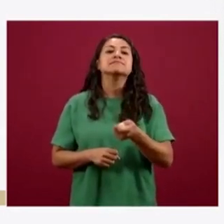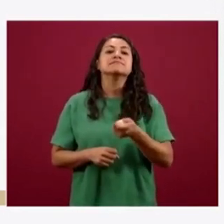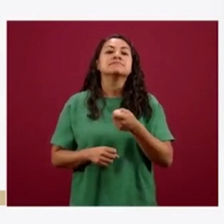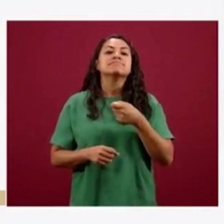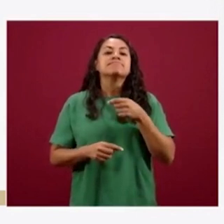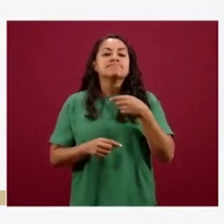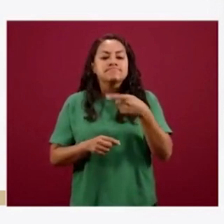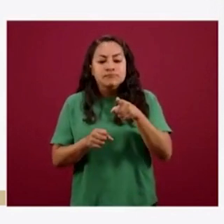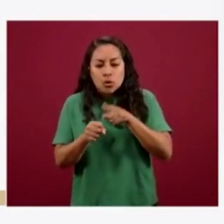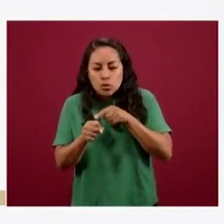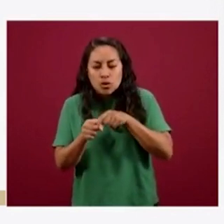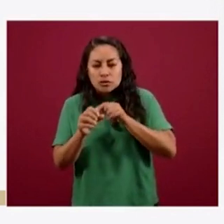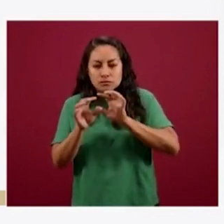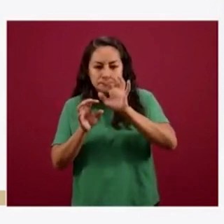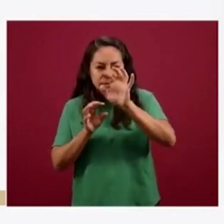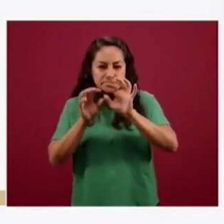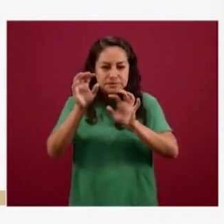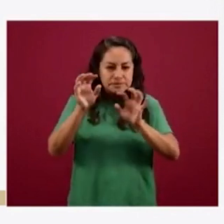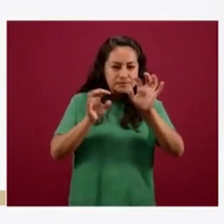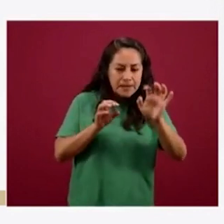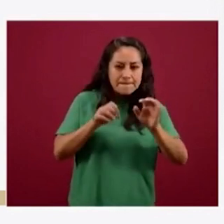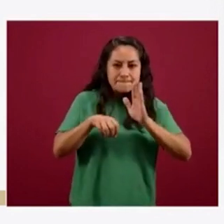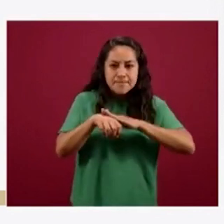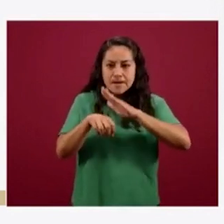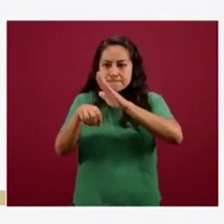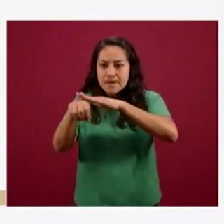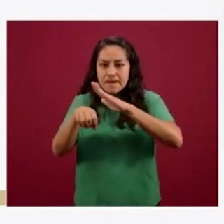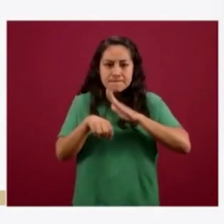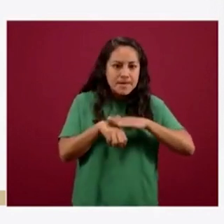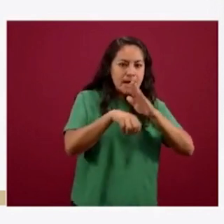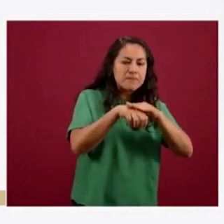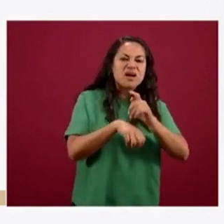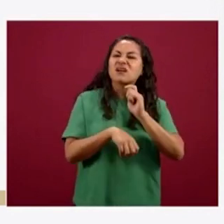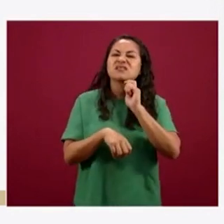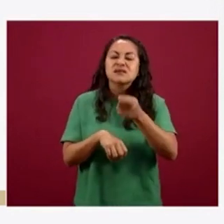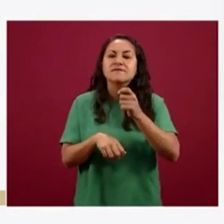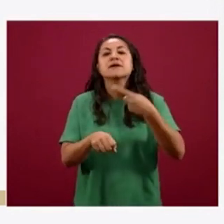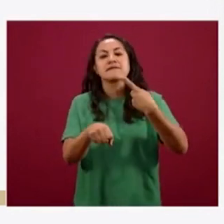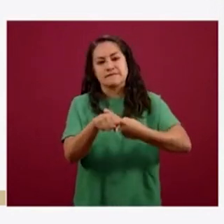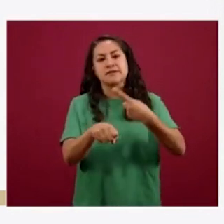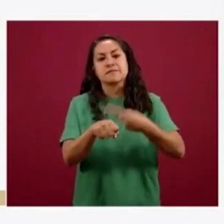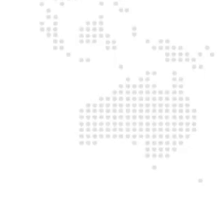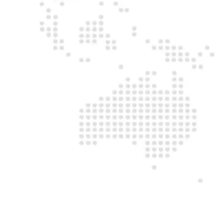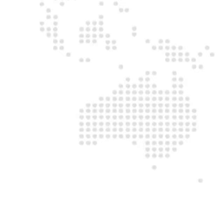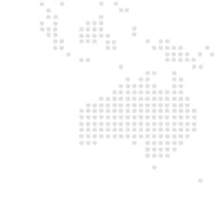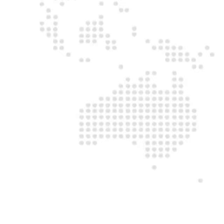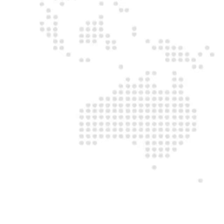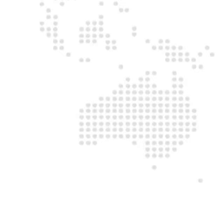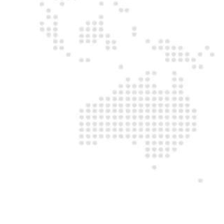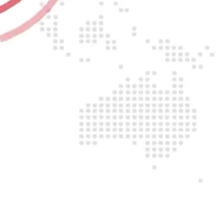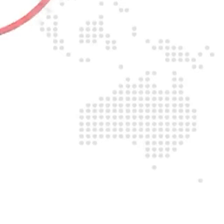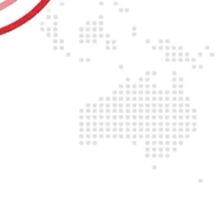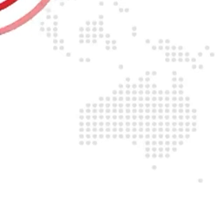empiezan a incrementarse en el mapa, y esto es en la medida que los casos también lo van haciendo de la misma manera.